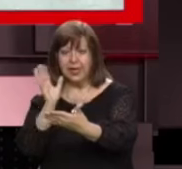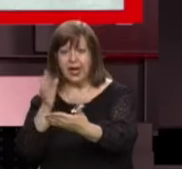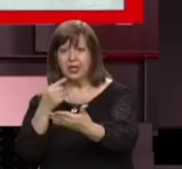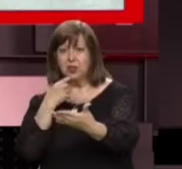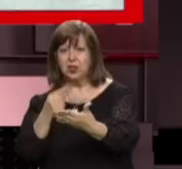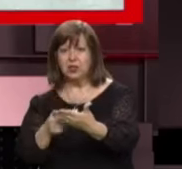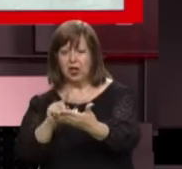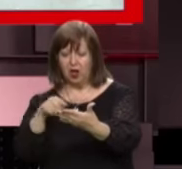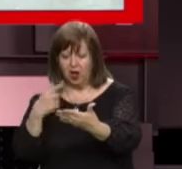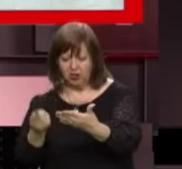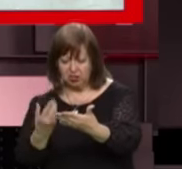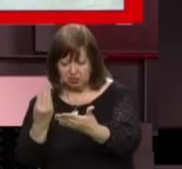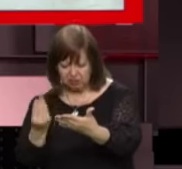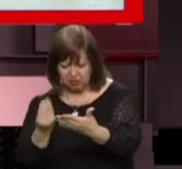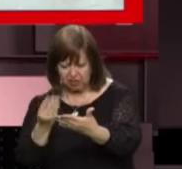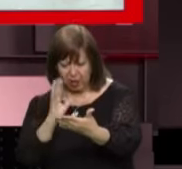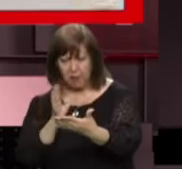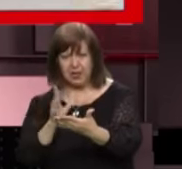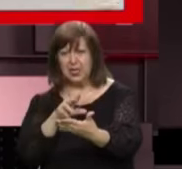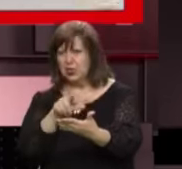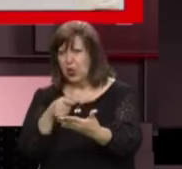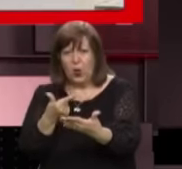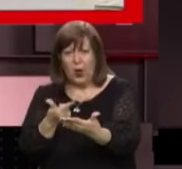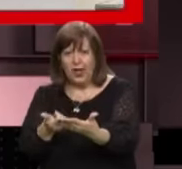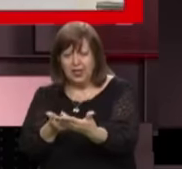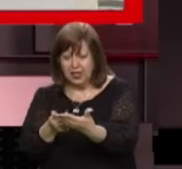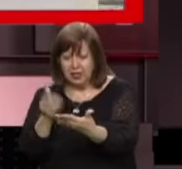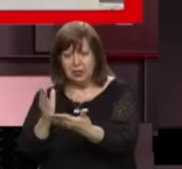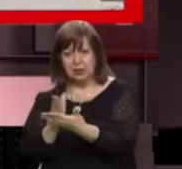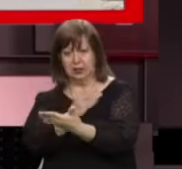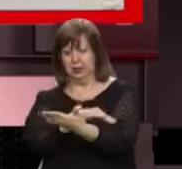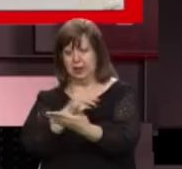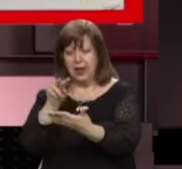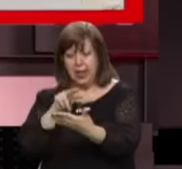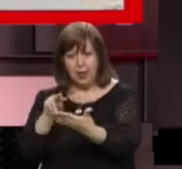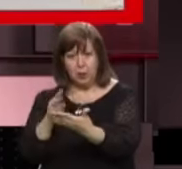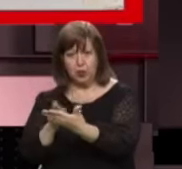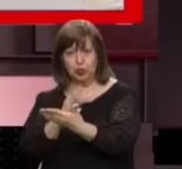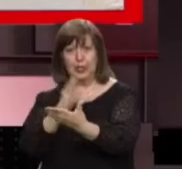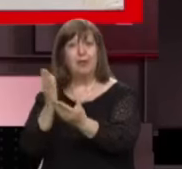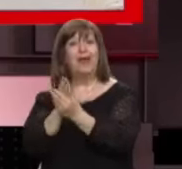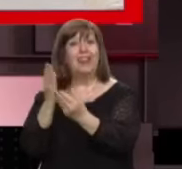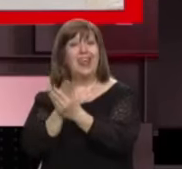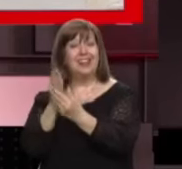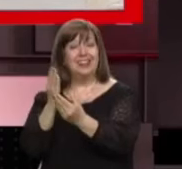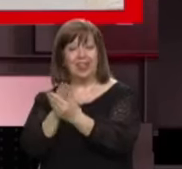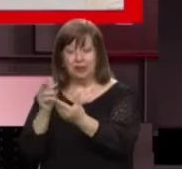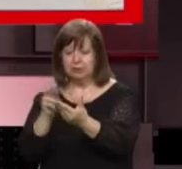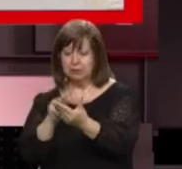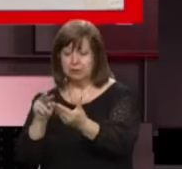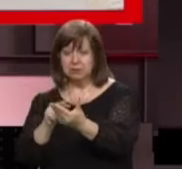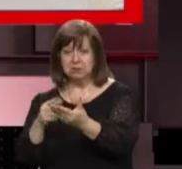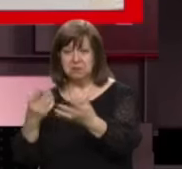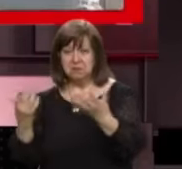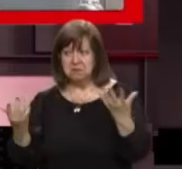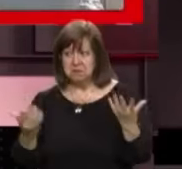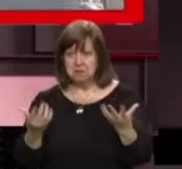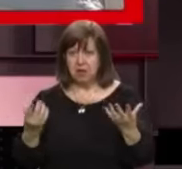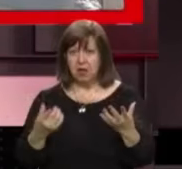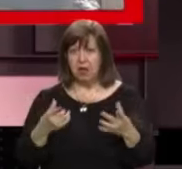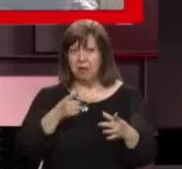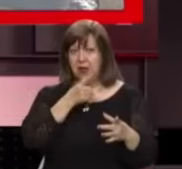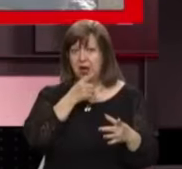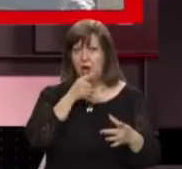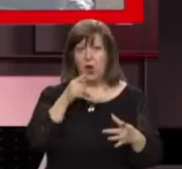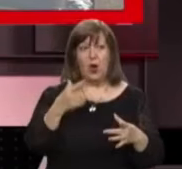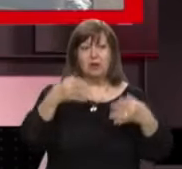no tienen nada que ver con situaciones de maltrato. Lo cierto es que desde una vista profesional no hay elementos algunos,